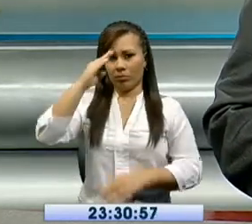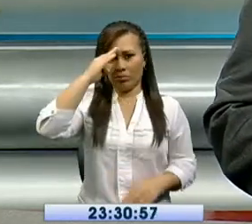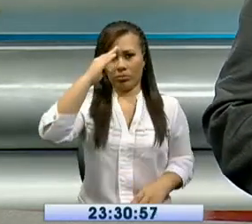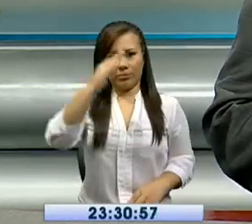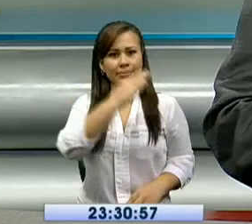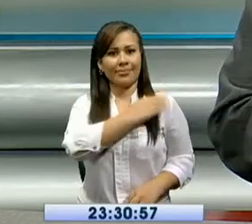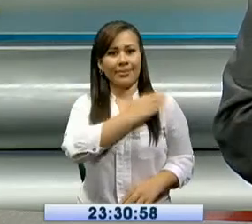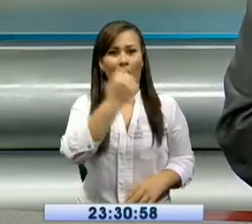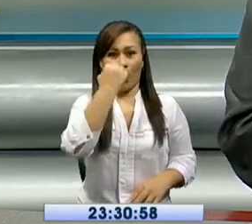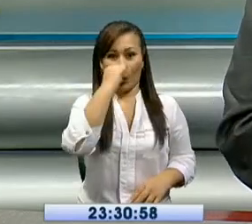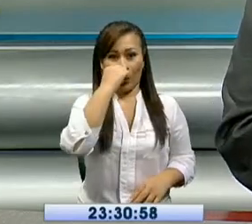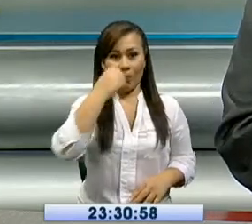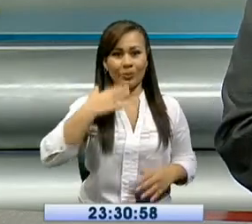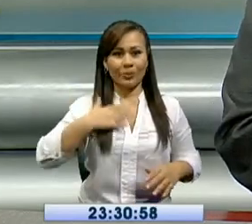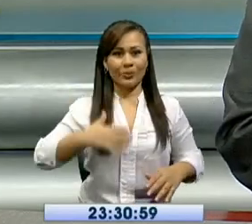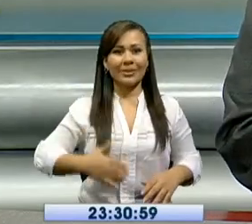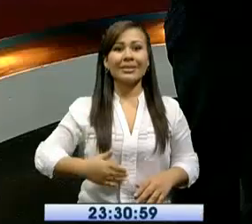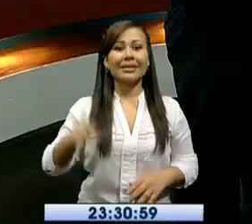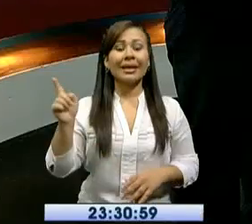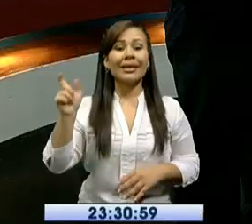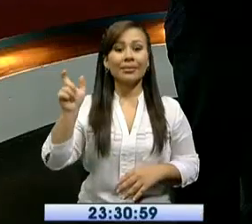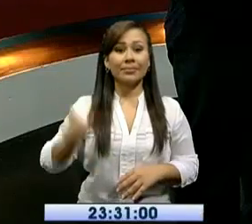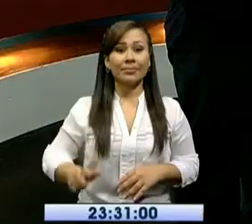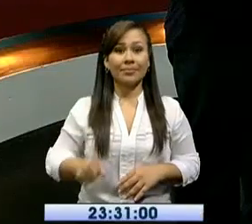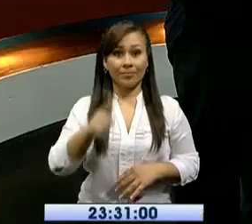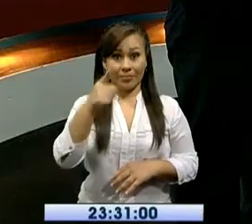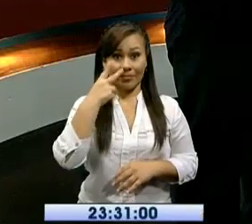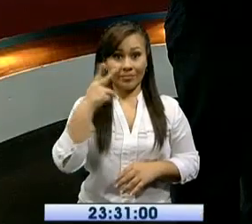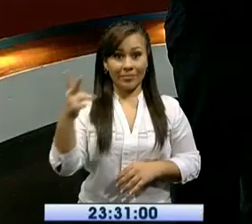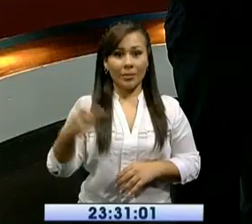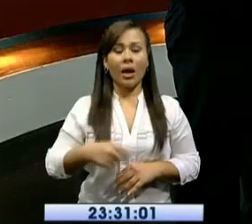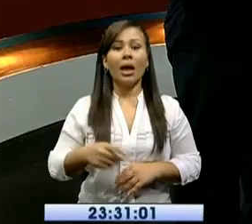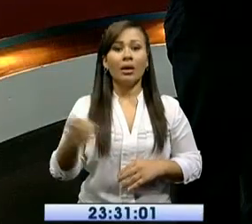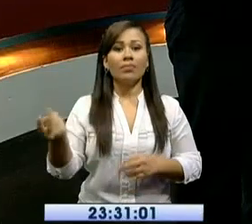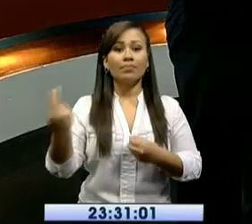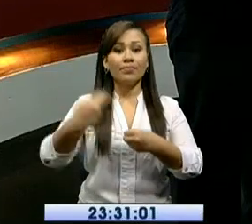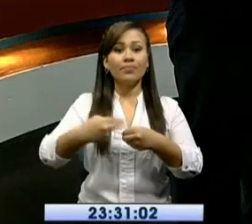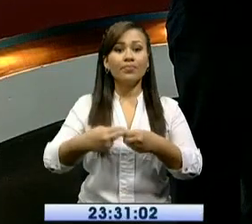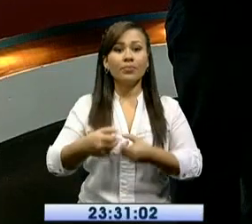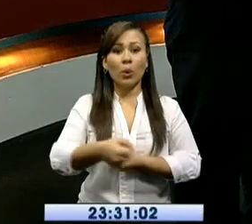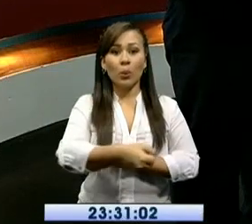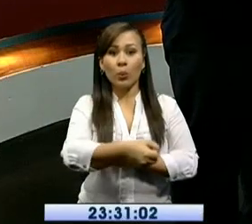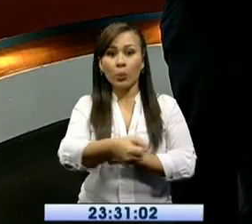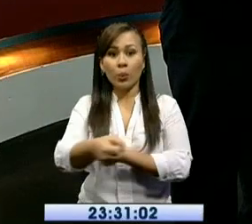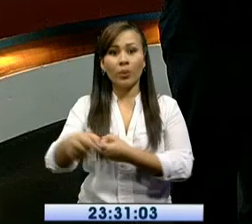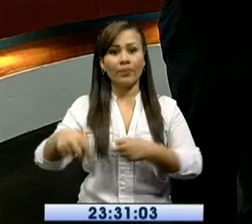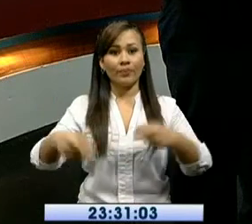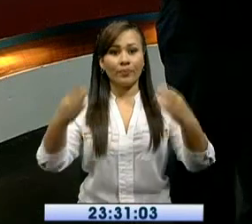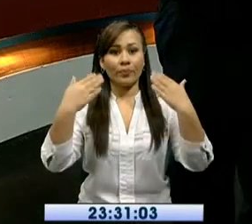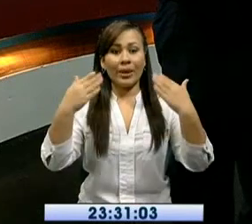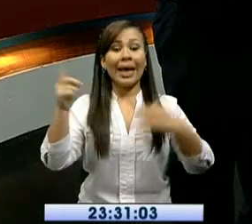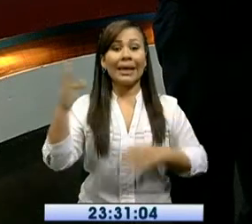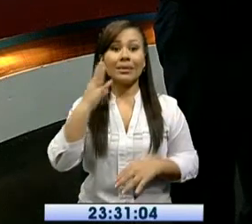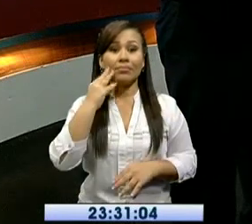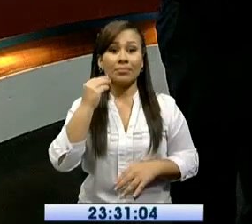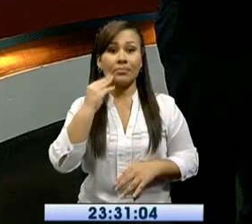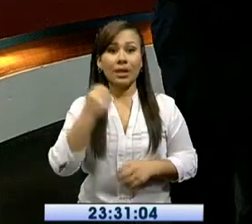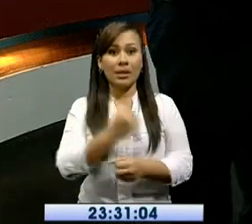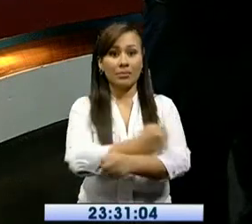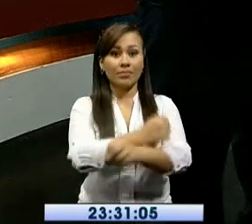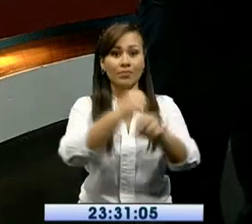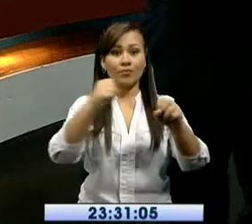Carbo. Reinaldo es, como ya dije, mayor del Cuerpo de Bomberos de Guayaquil y es especialista en rescates y